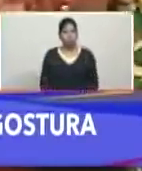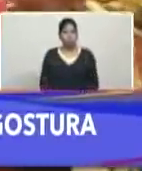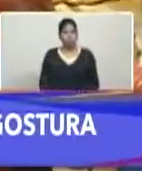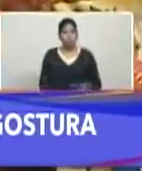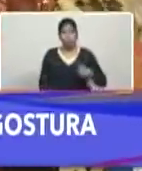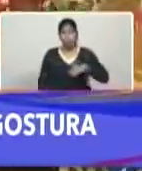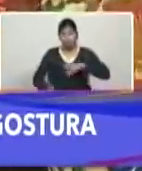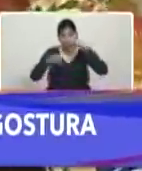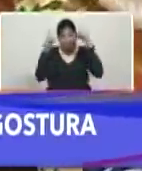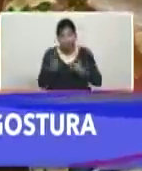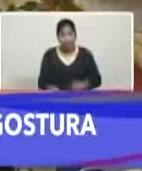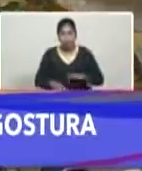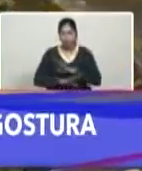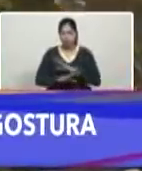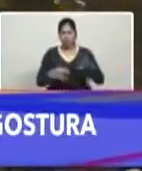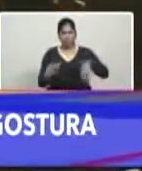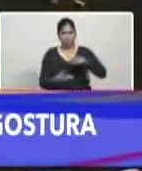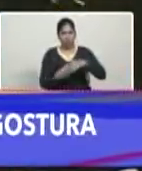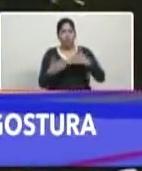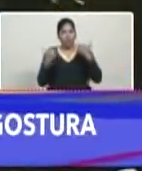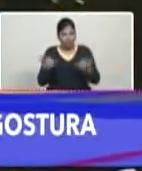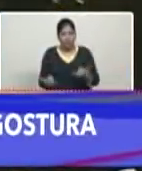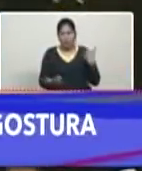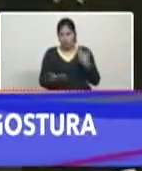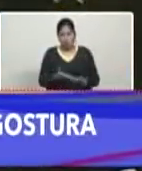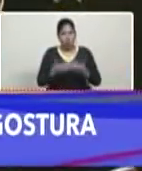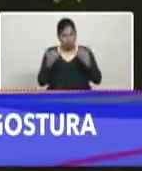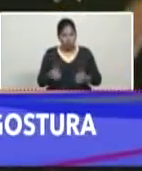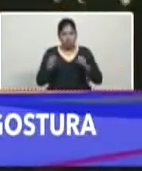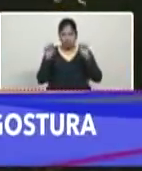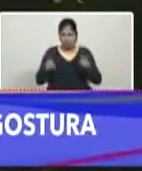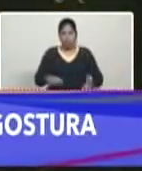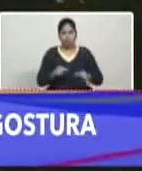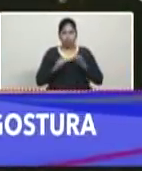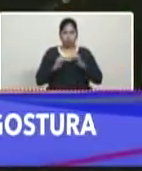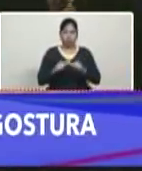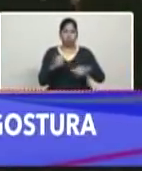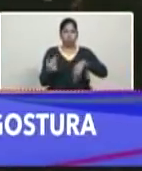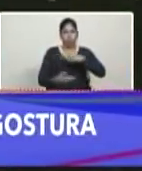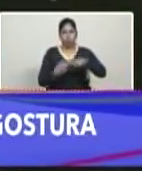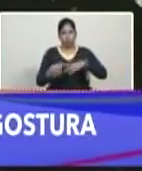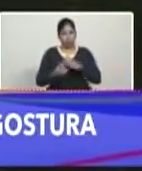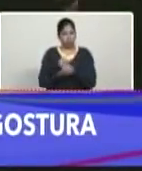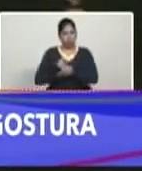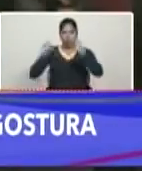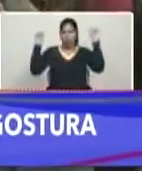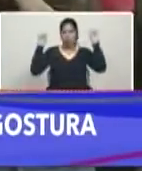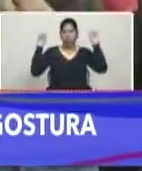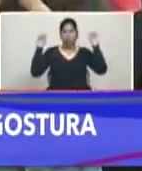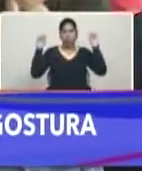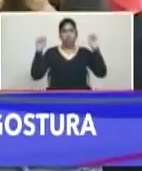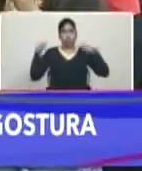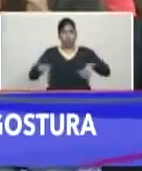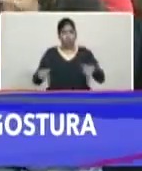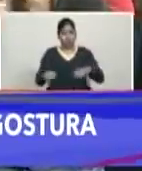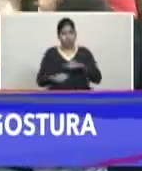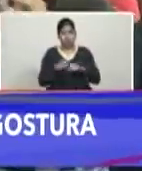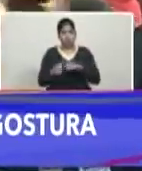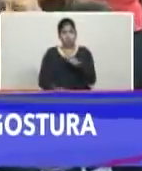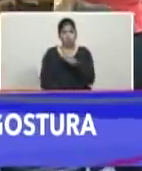una revolución como estamos haciendo, una revolución de independencia para este siglo